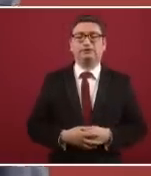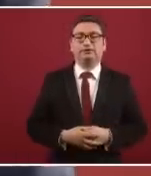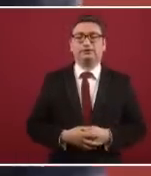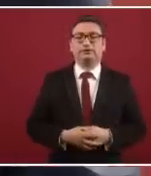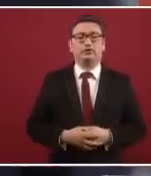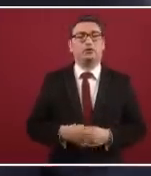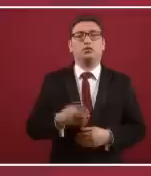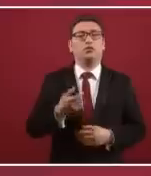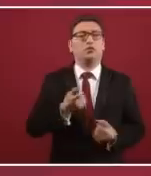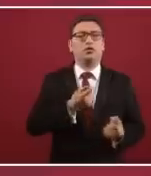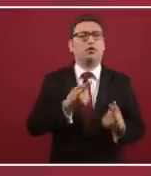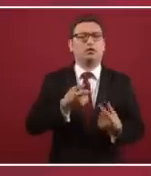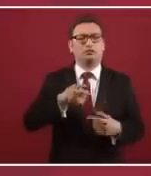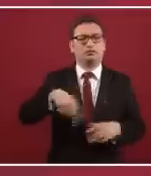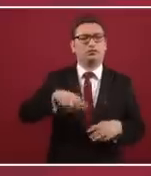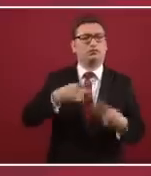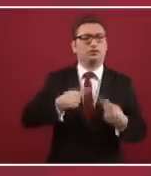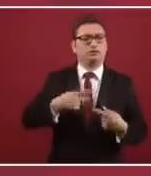los que